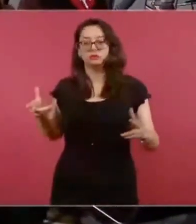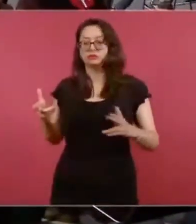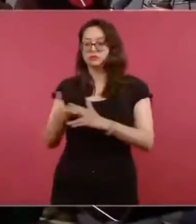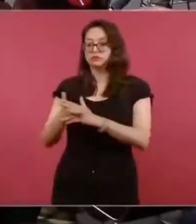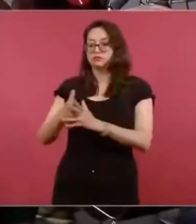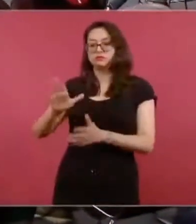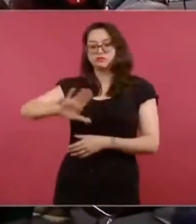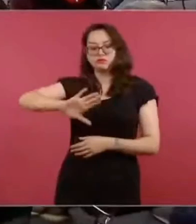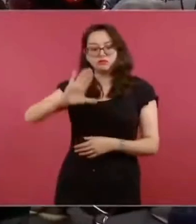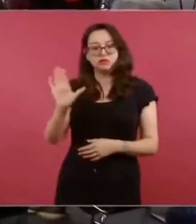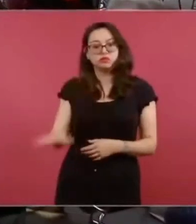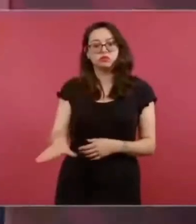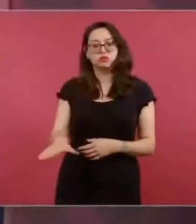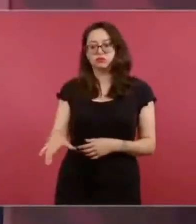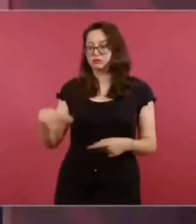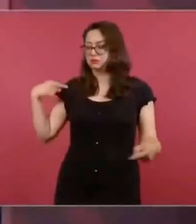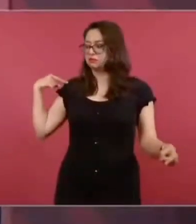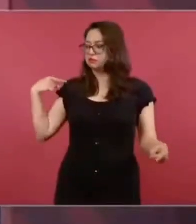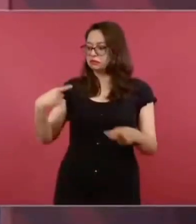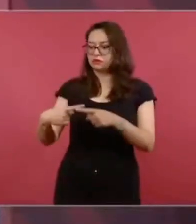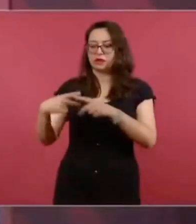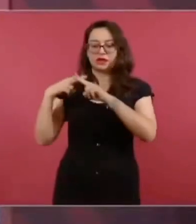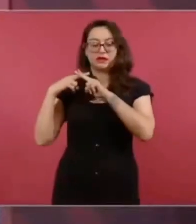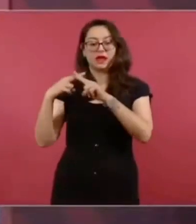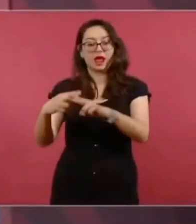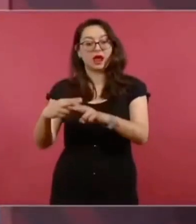del candidato del PRI,